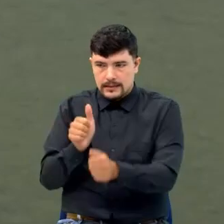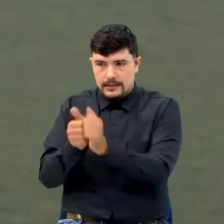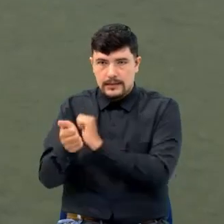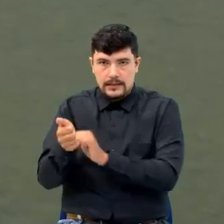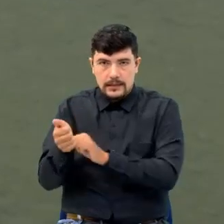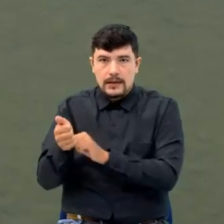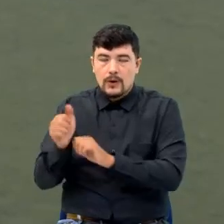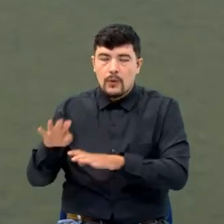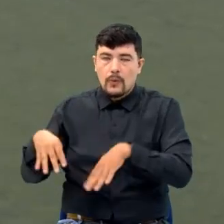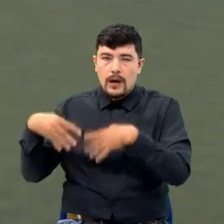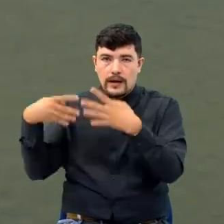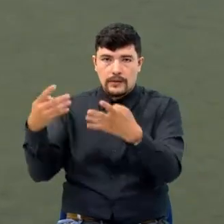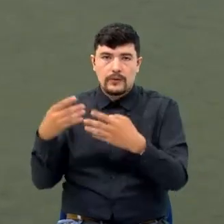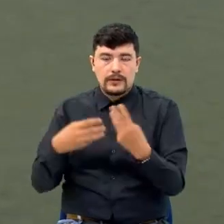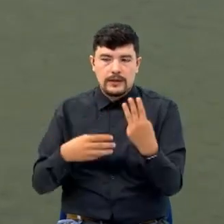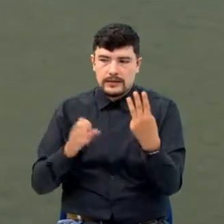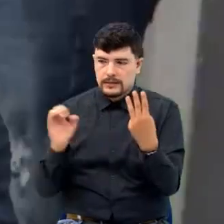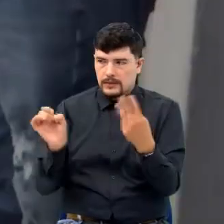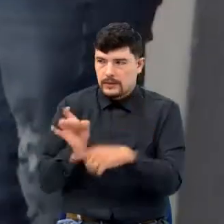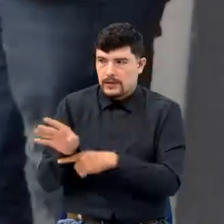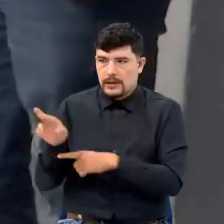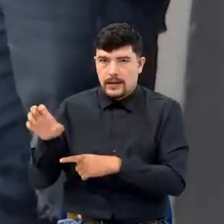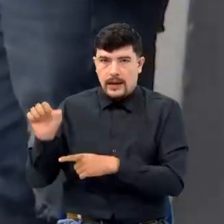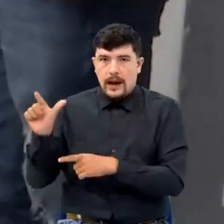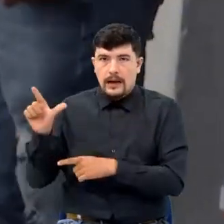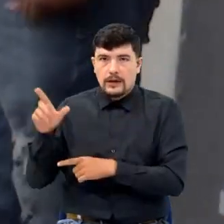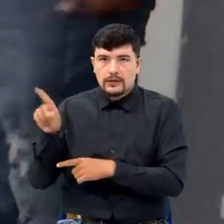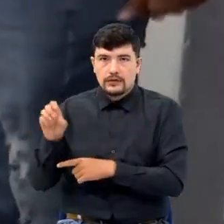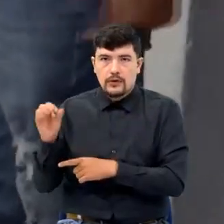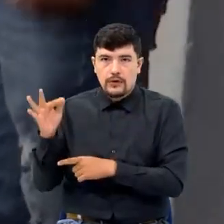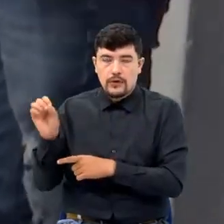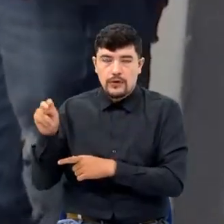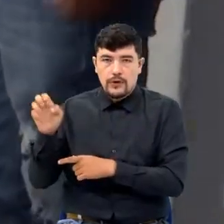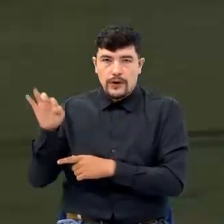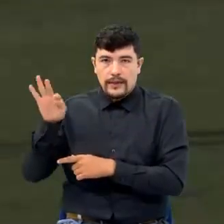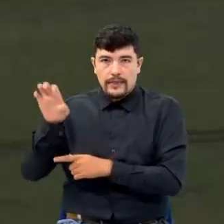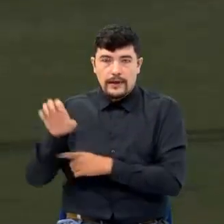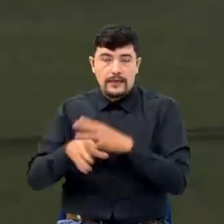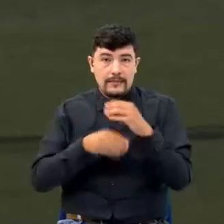Real Sotonorte. Y México Mío Olympique venció 3-1 al joven equipo